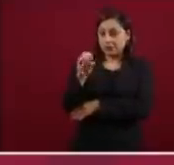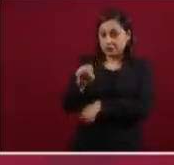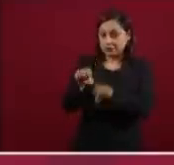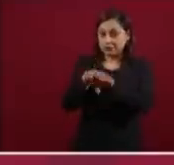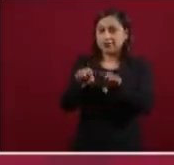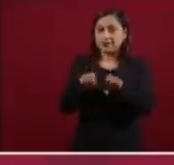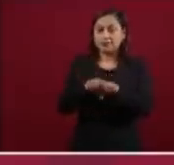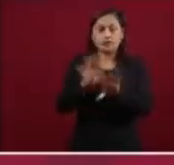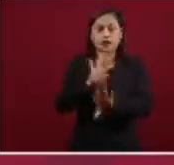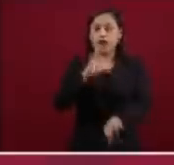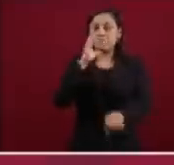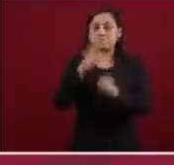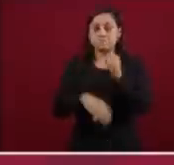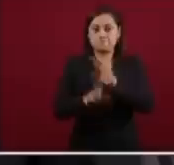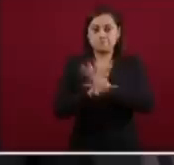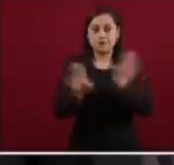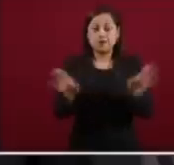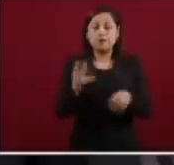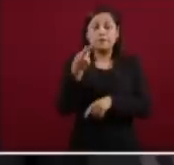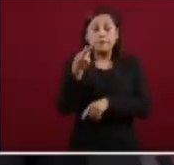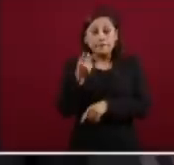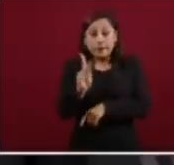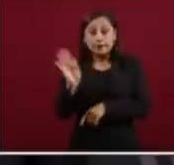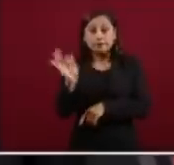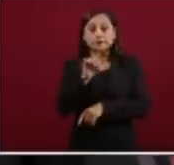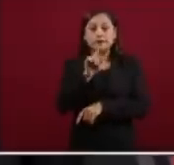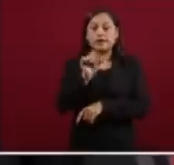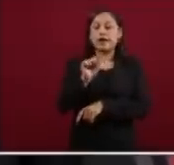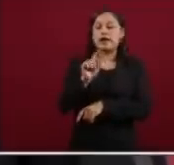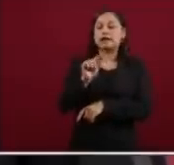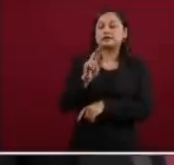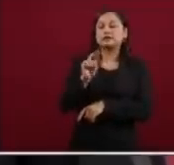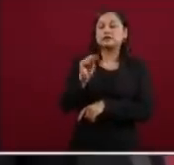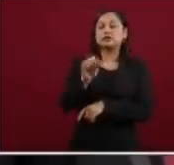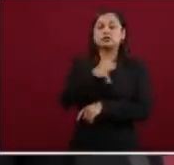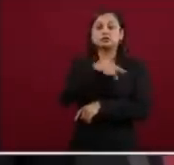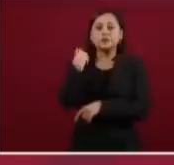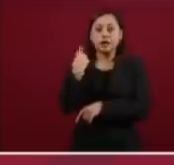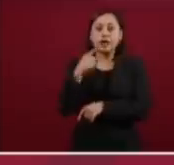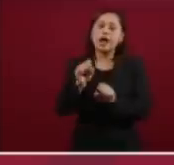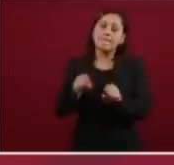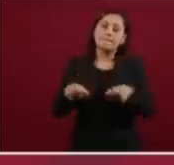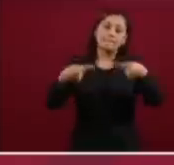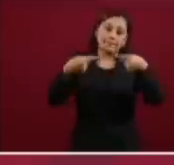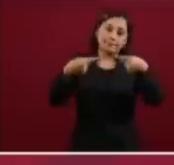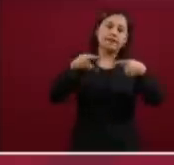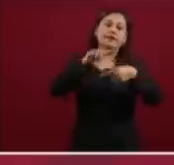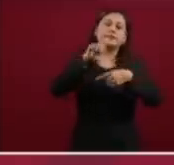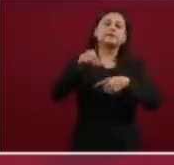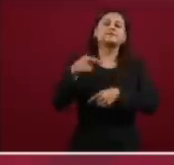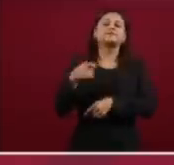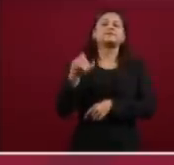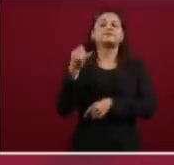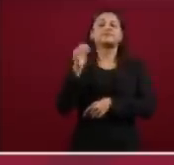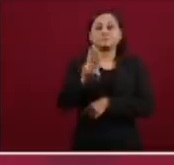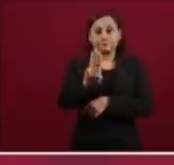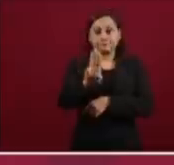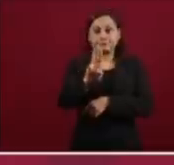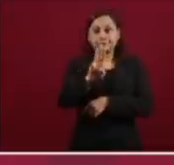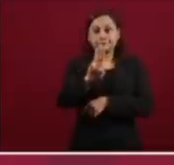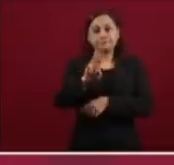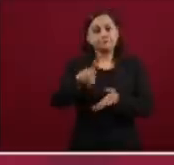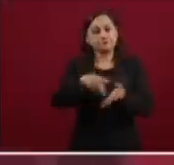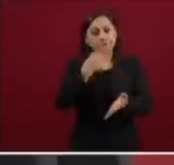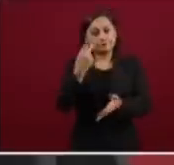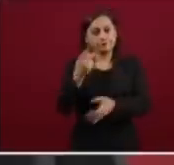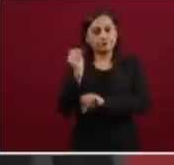si pierdes empata y el miércoles se resuelve eso es